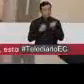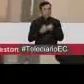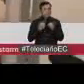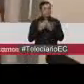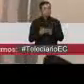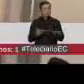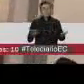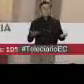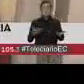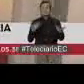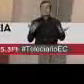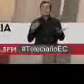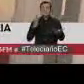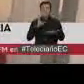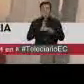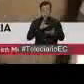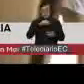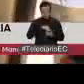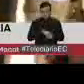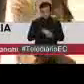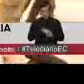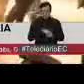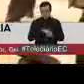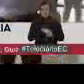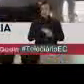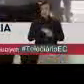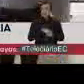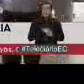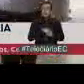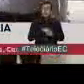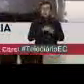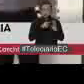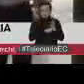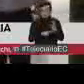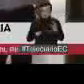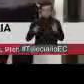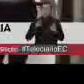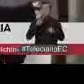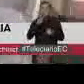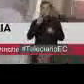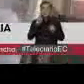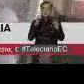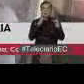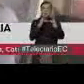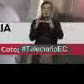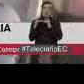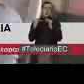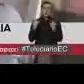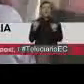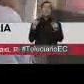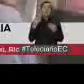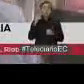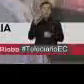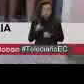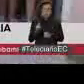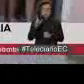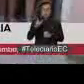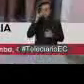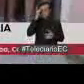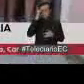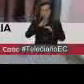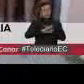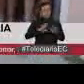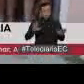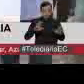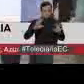estuvieron en el centro de aislamiento provisional que cuenta con 20 camas y que hoy solo tiene un paciente para